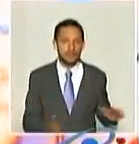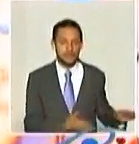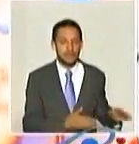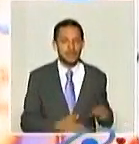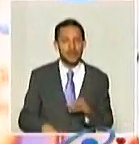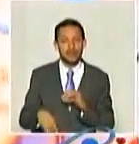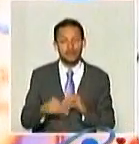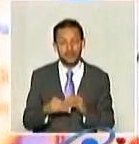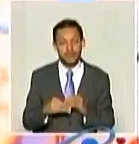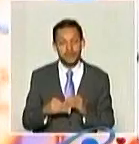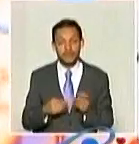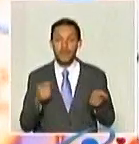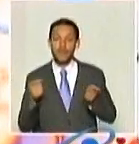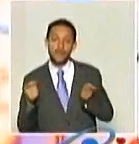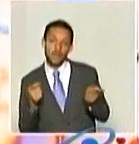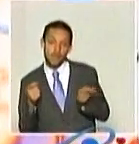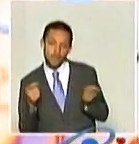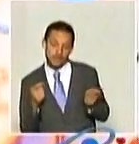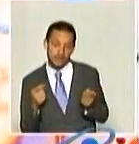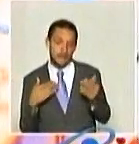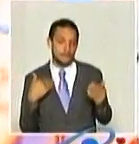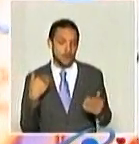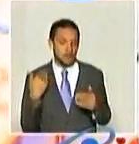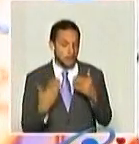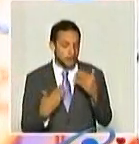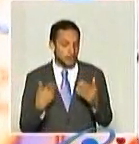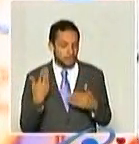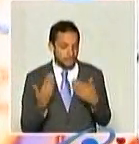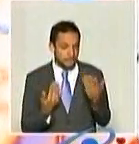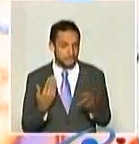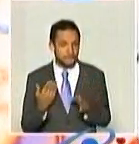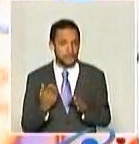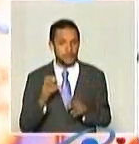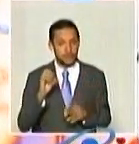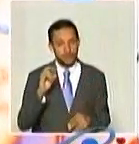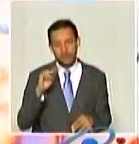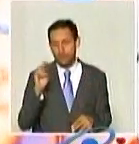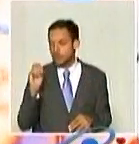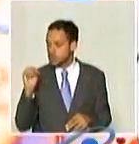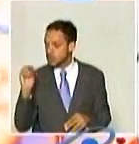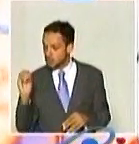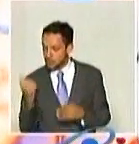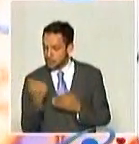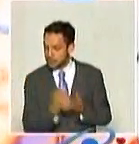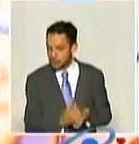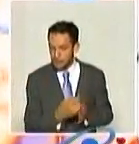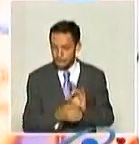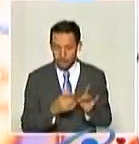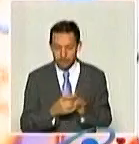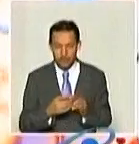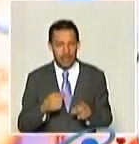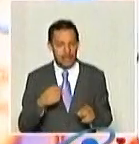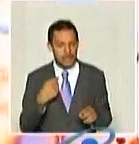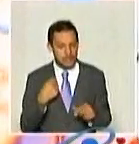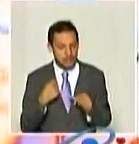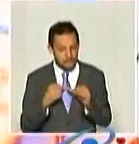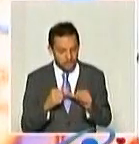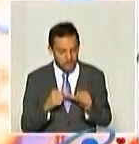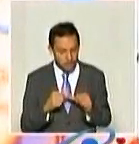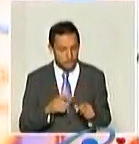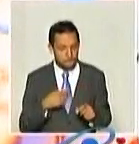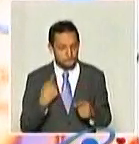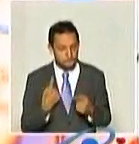al controlarse esto, entonces empieza a rebajar la dosificación del ozono, porque si se sigue poniendo gran cantidad